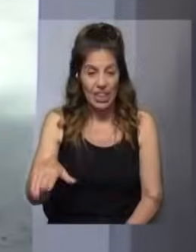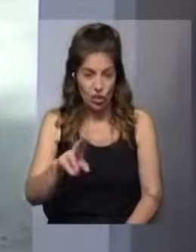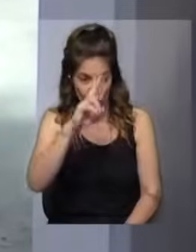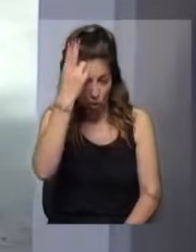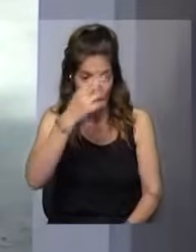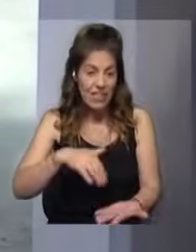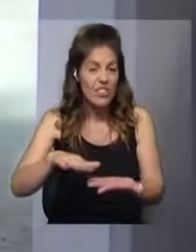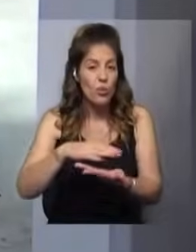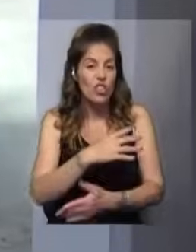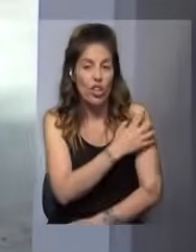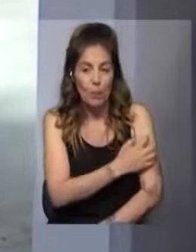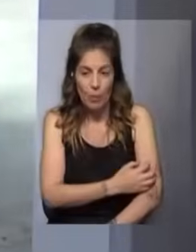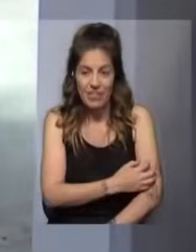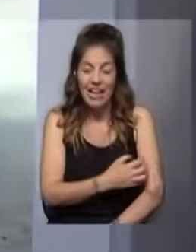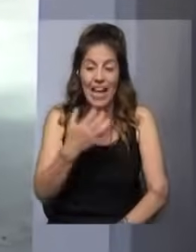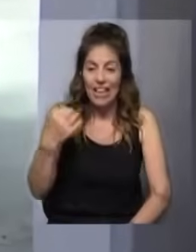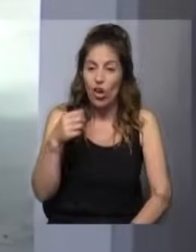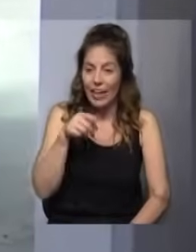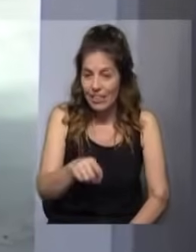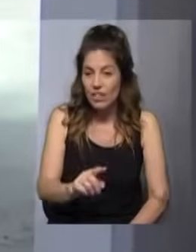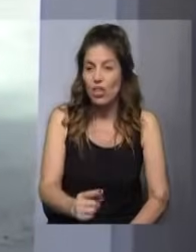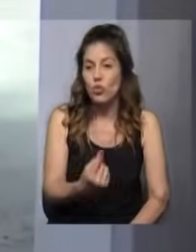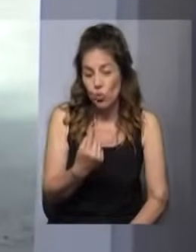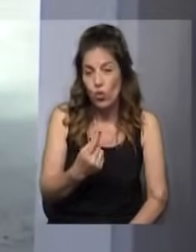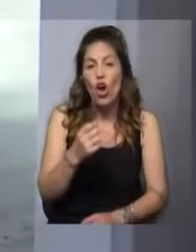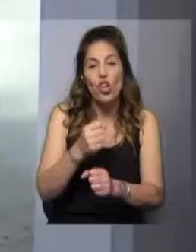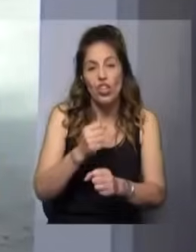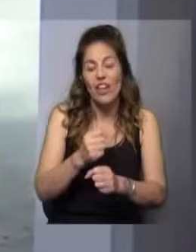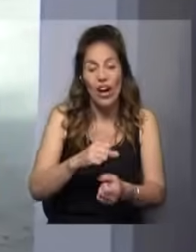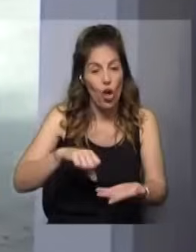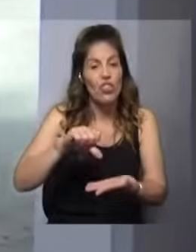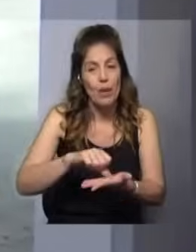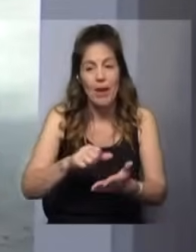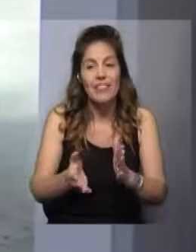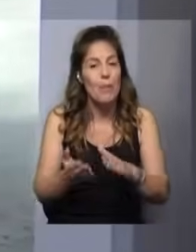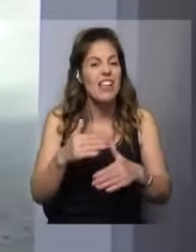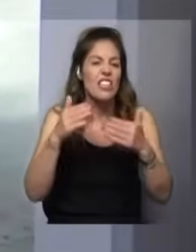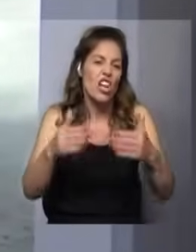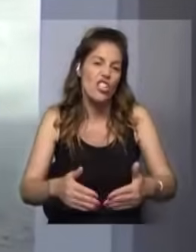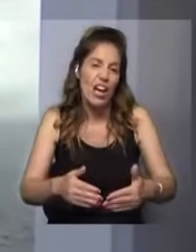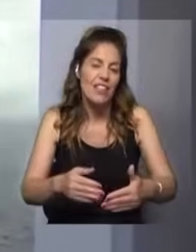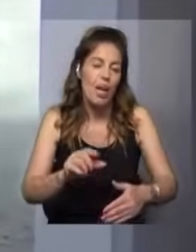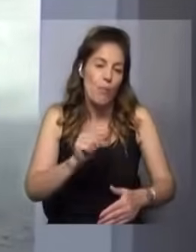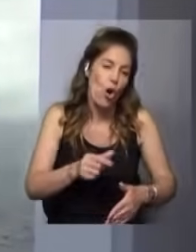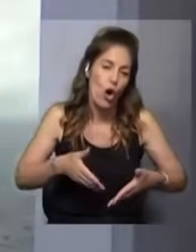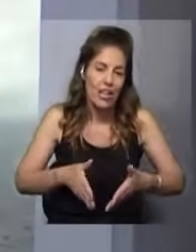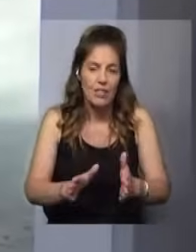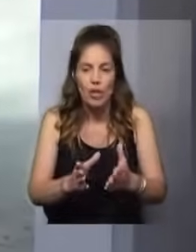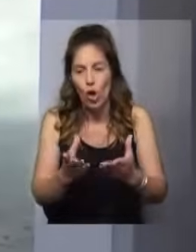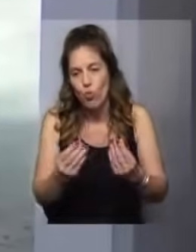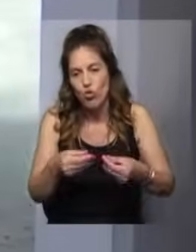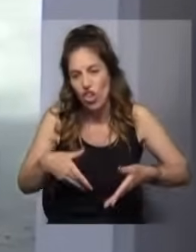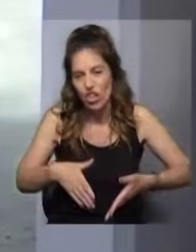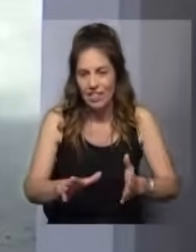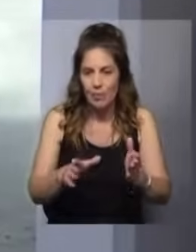en condición de pobreza y creo que esa es una de las de las tareas del país más allá de si nos parecen que hay pocos nacimientos o muchos